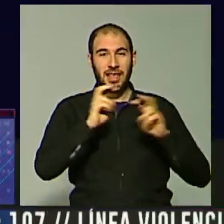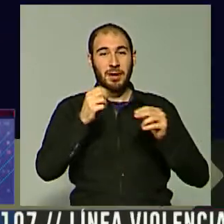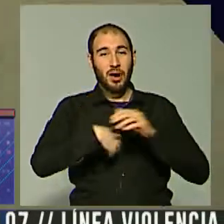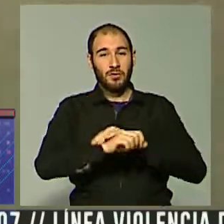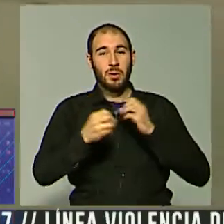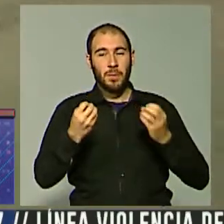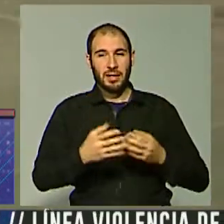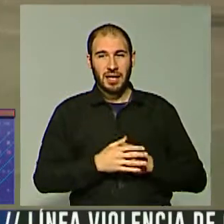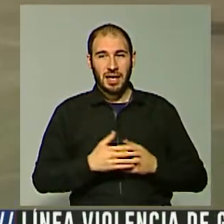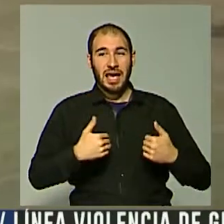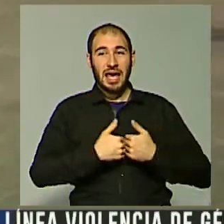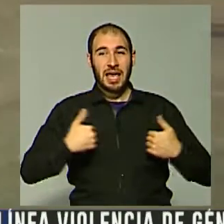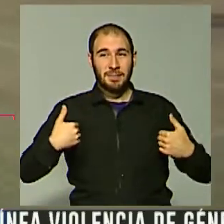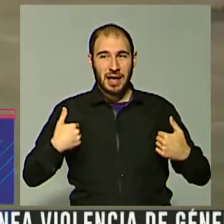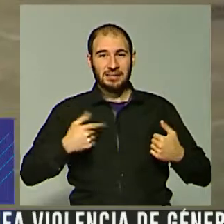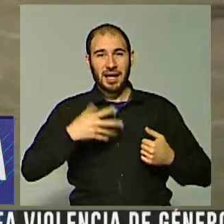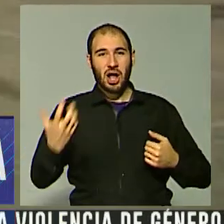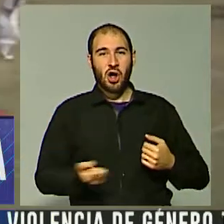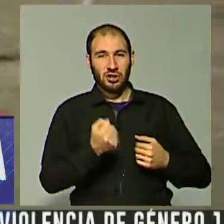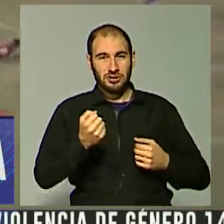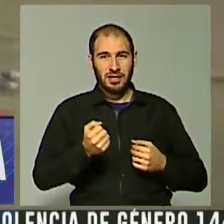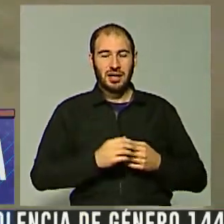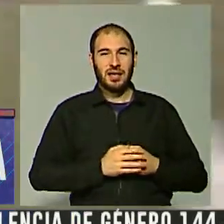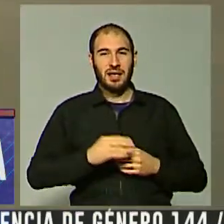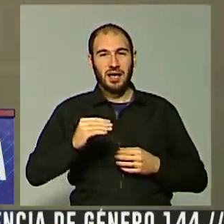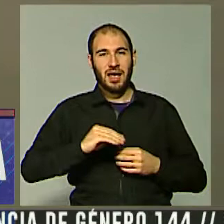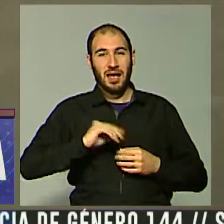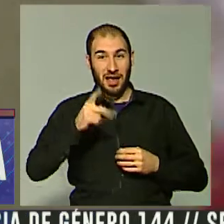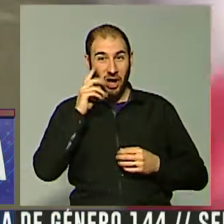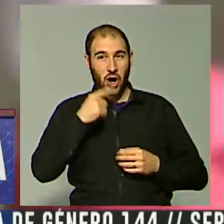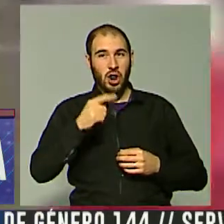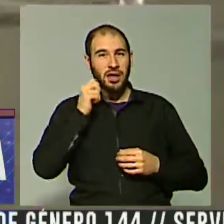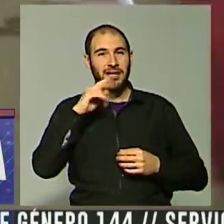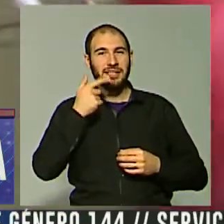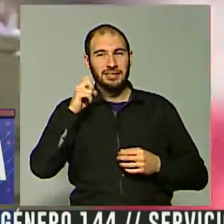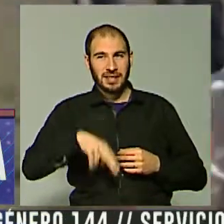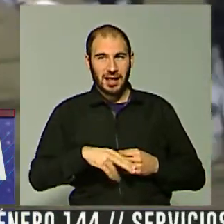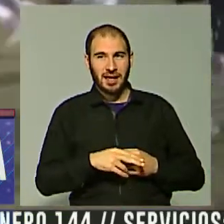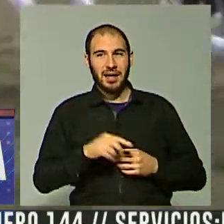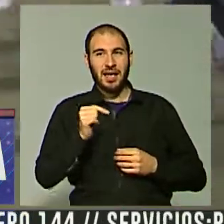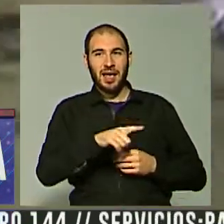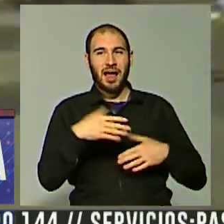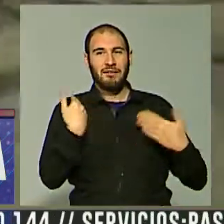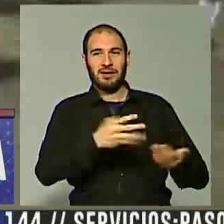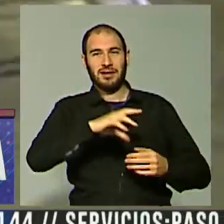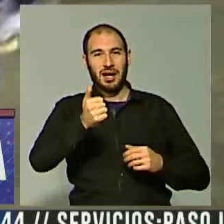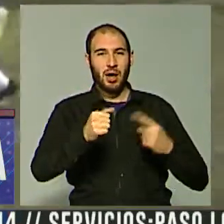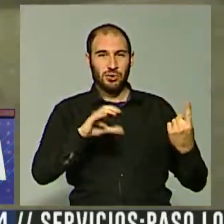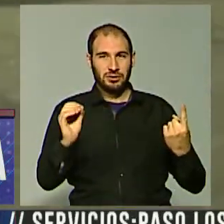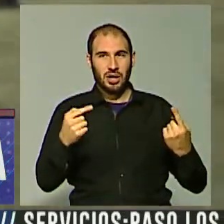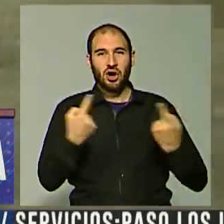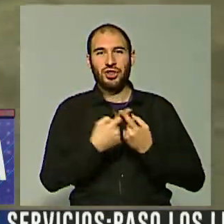fútbol porque Gimnasia de Grima consiguió el tan ansiado ascenso. Ahí estamos viendo el gol de Cristian Lava que le dio la victoria 1-0